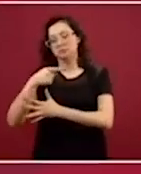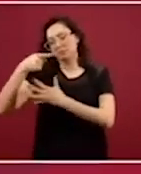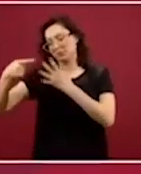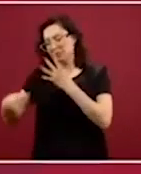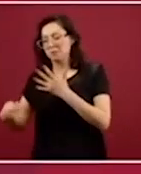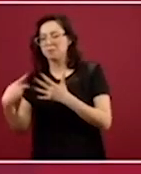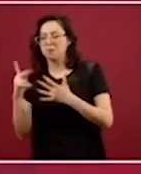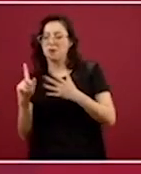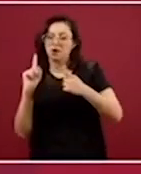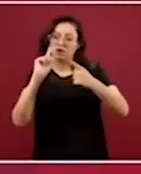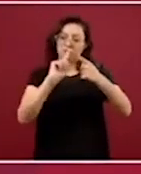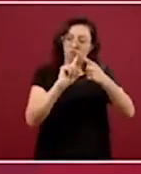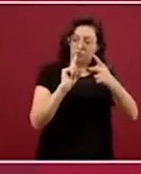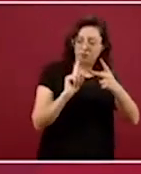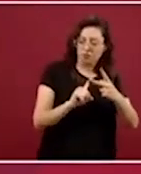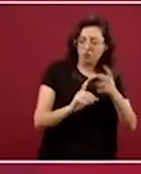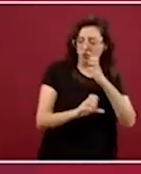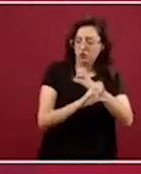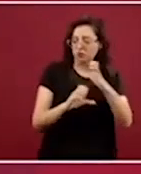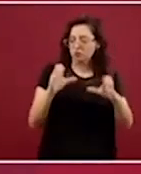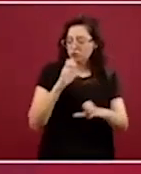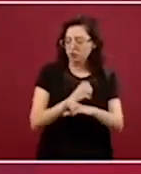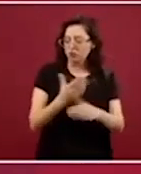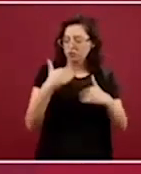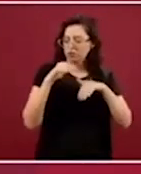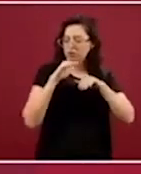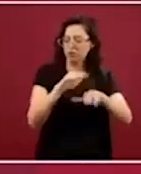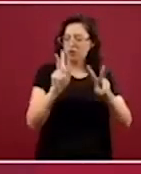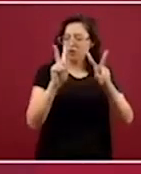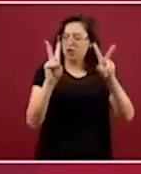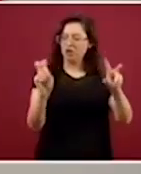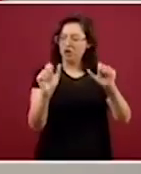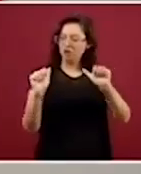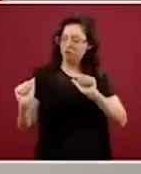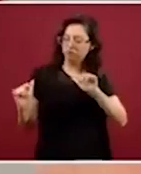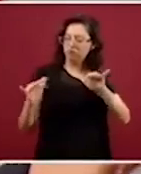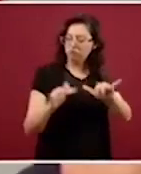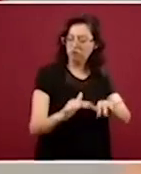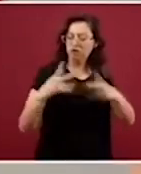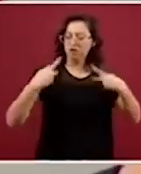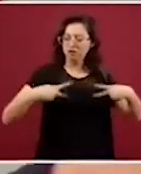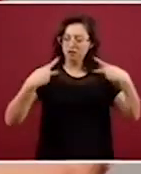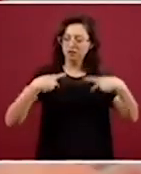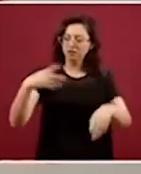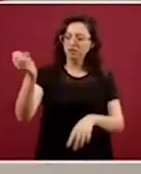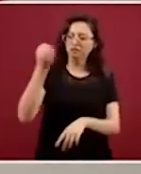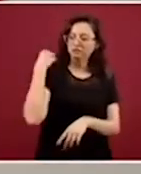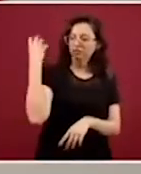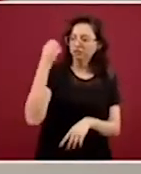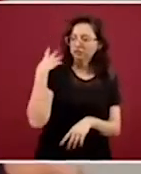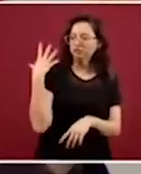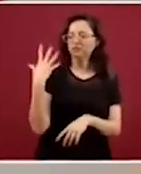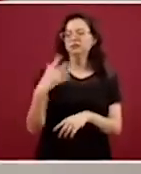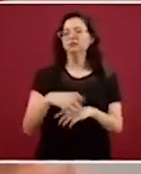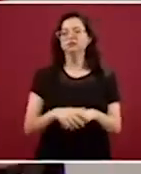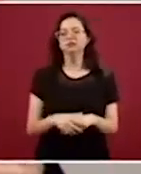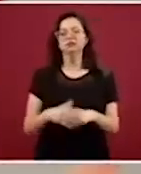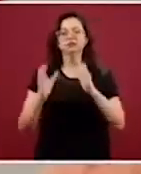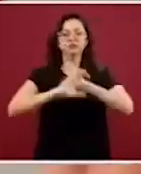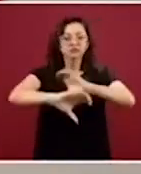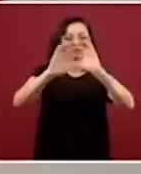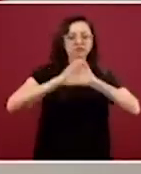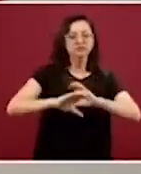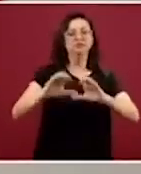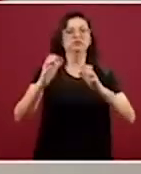Pero en este asunto de los espacios públicos, el uso de los espacios públicos para eventos masivos, conciertos,